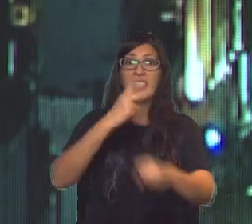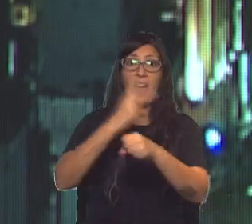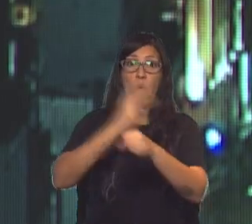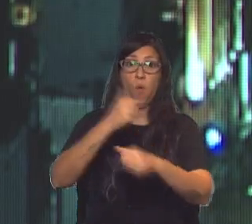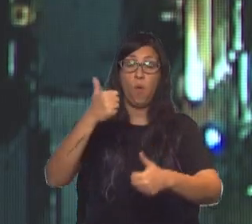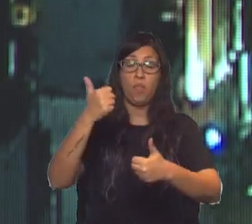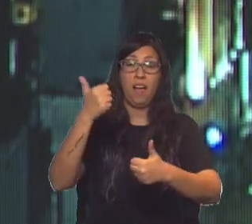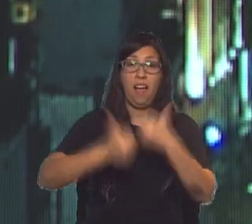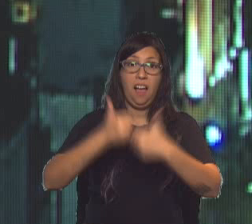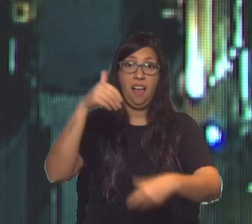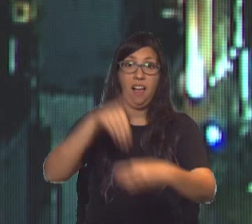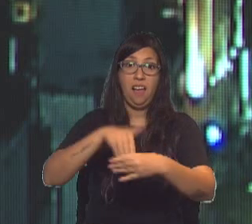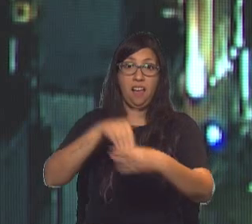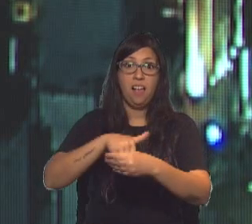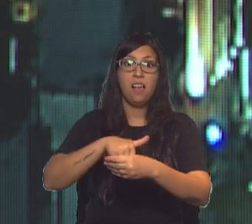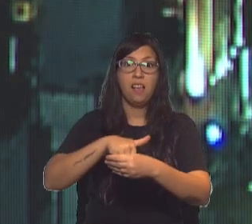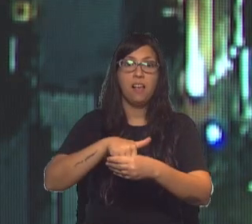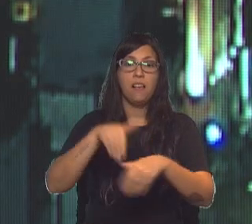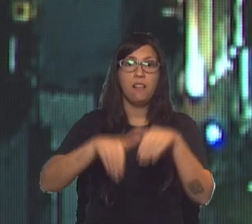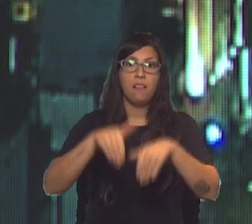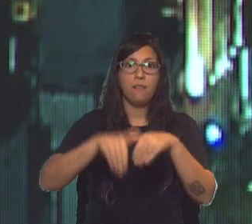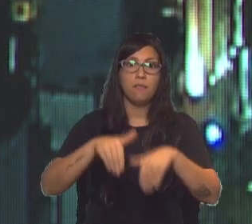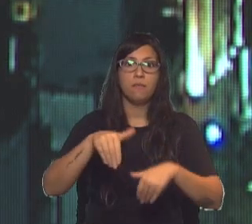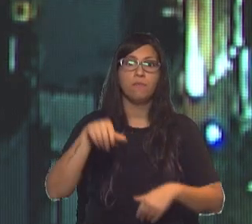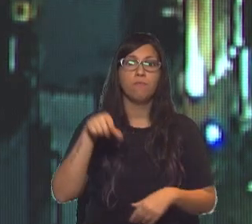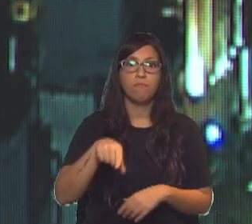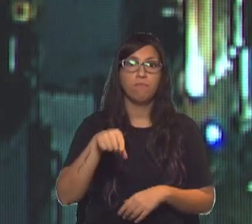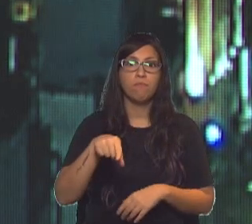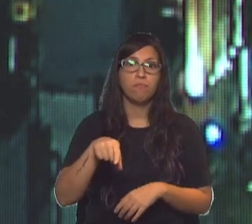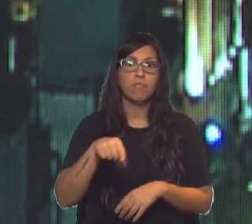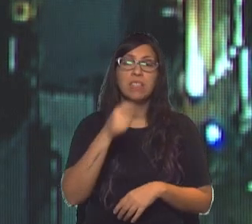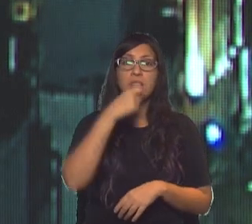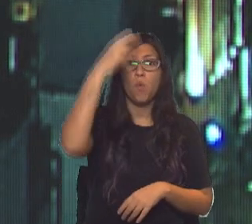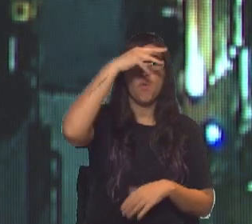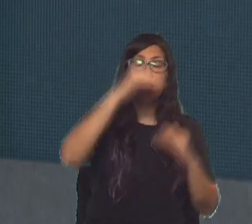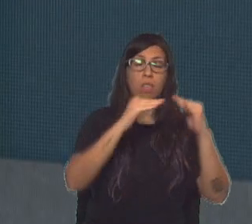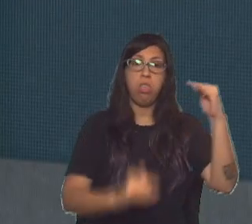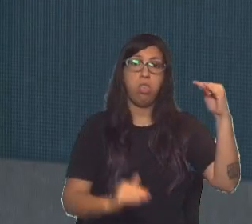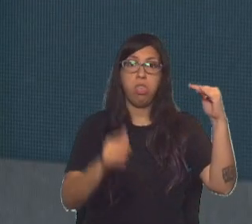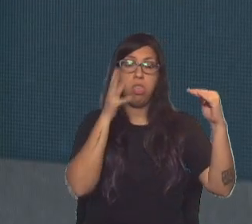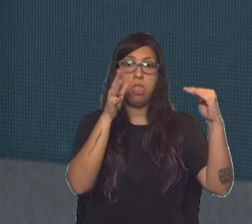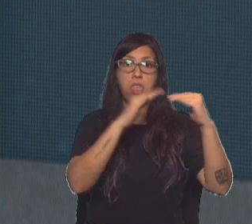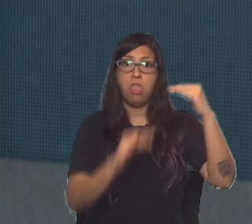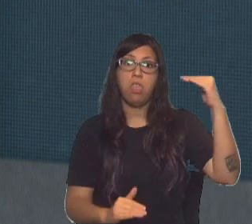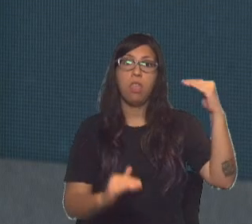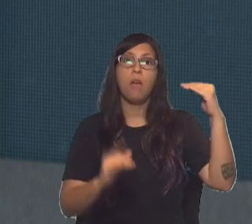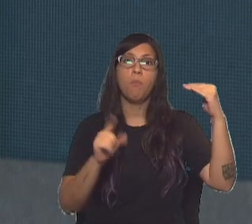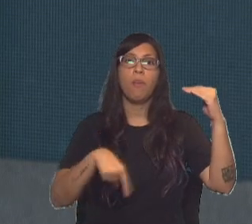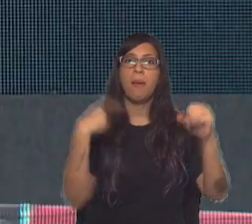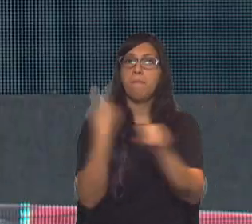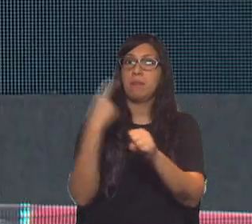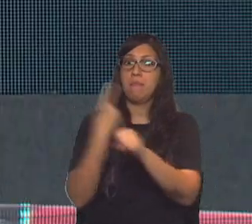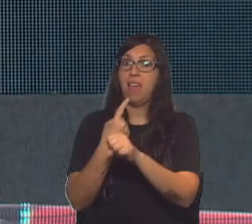de wolrich Ah muy interesante eso porque si wolrich baja mucho puede ganar en primera